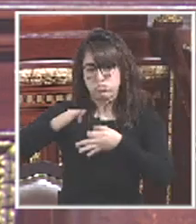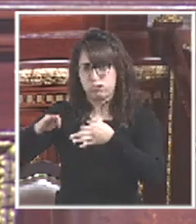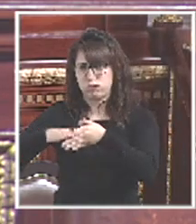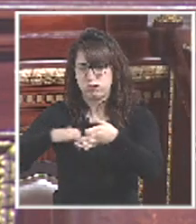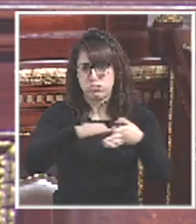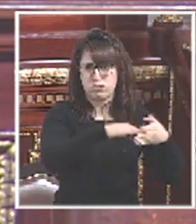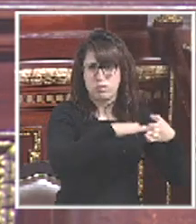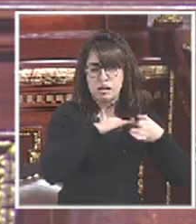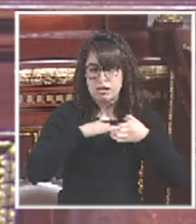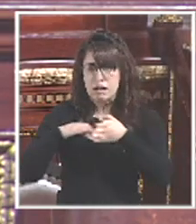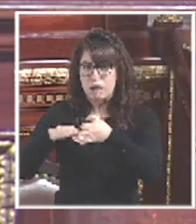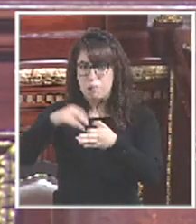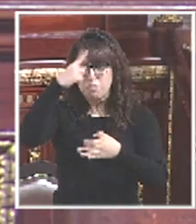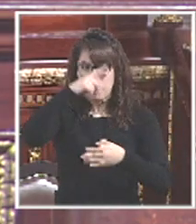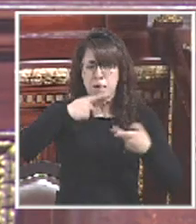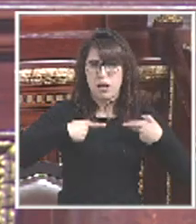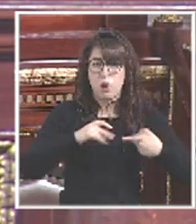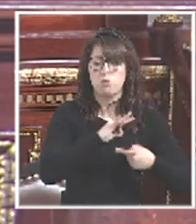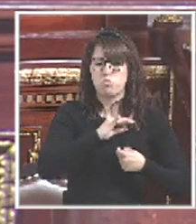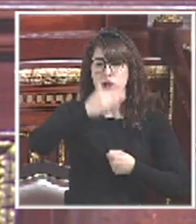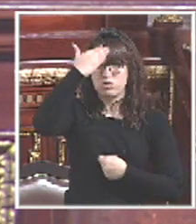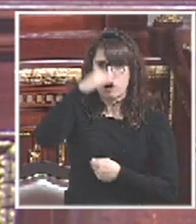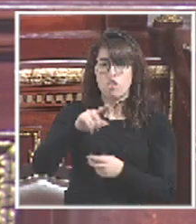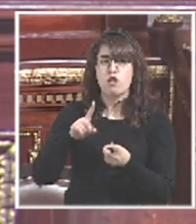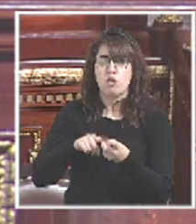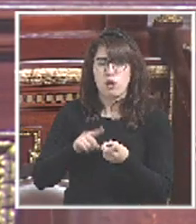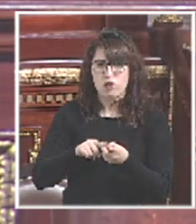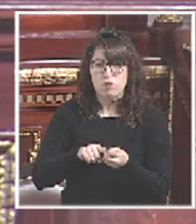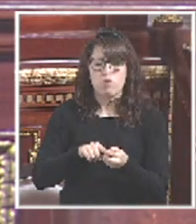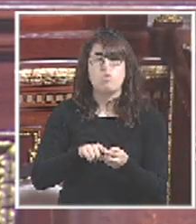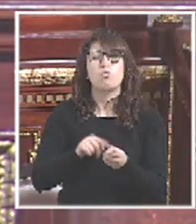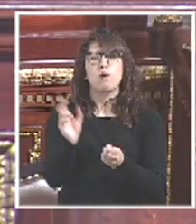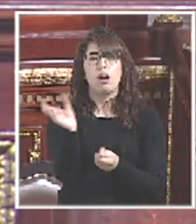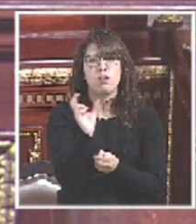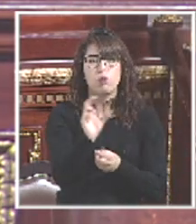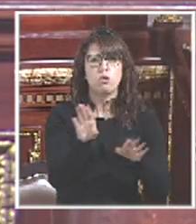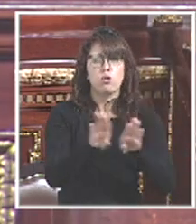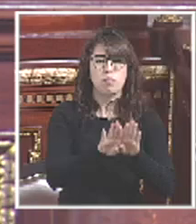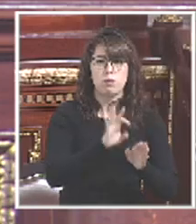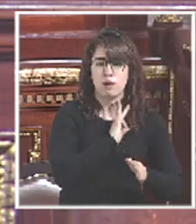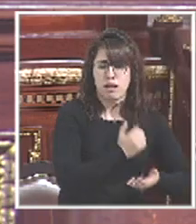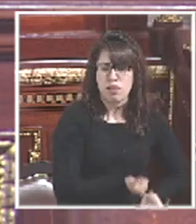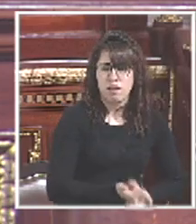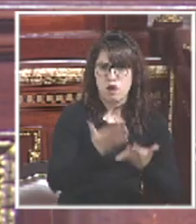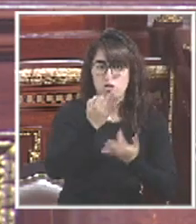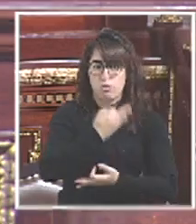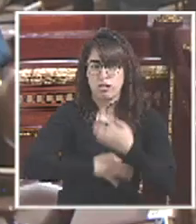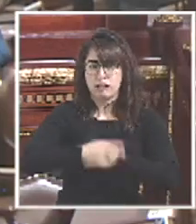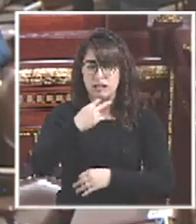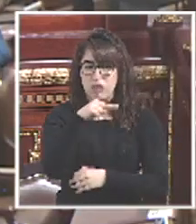y constante de difusión de los centros de acopio de árboles de Navidad en desuso y evitar